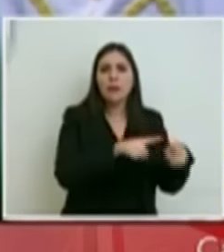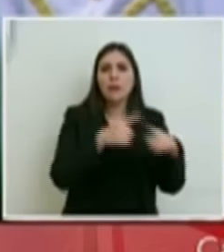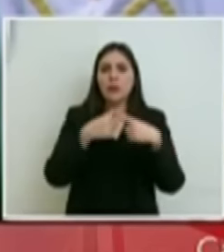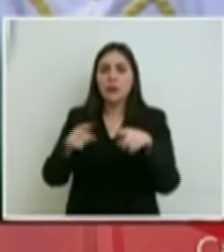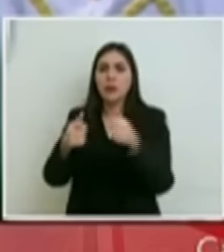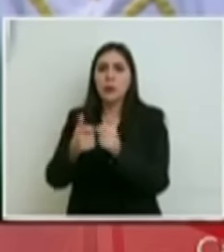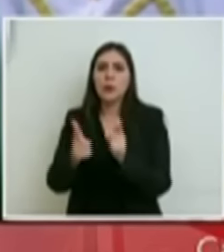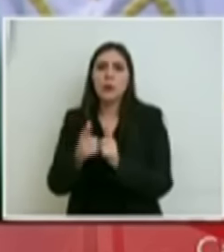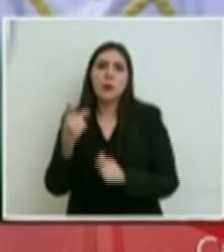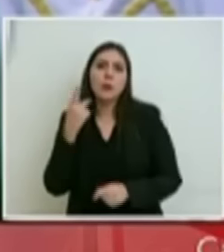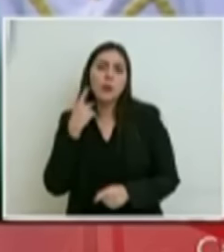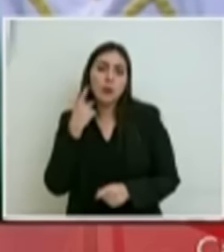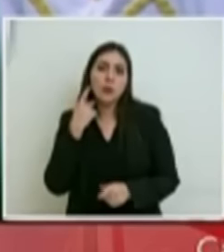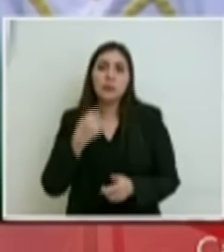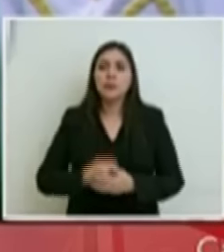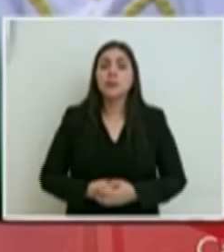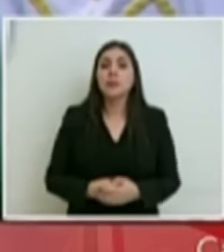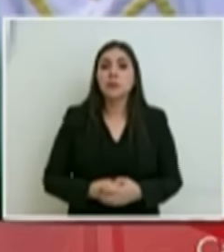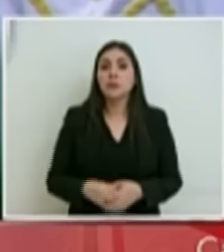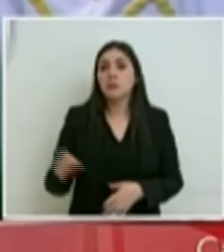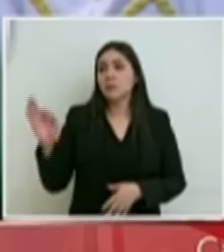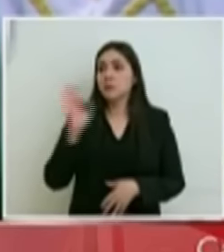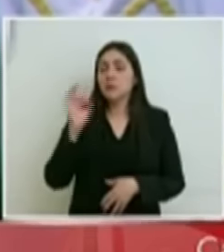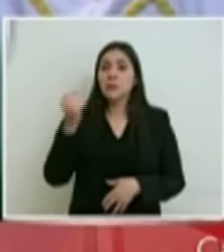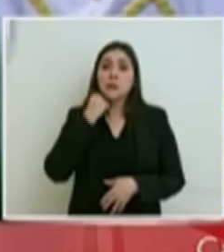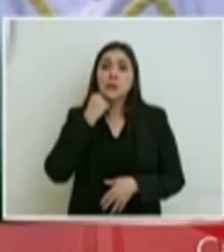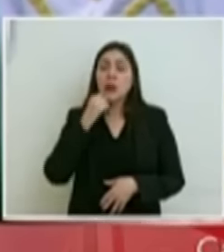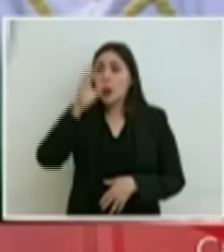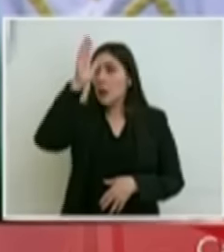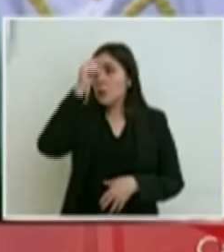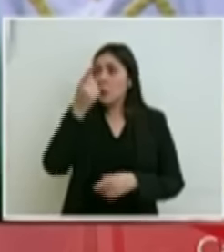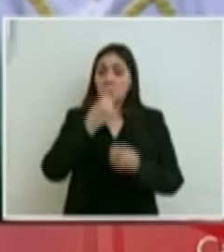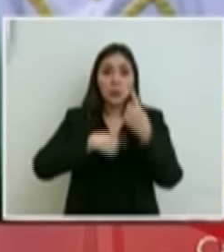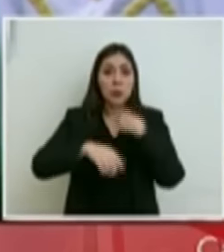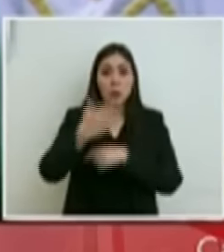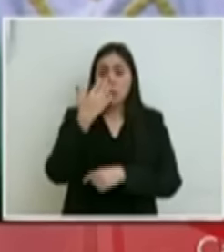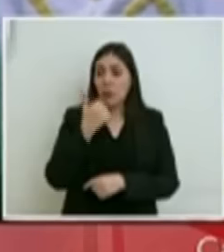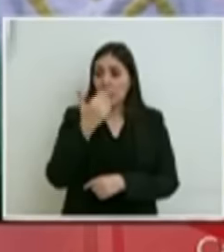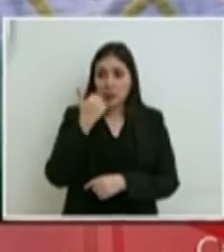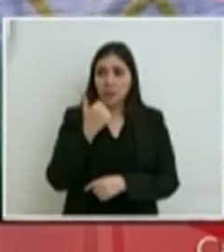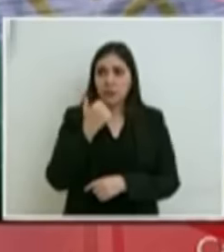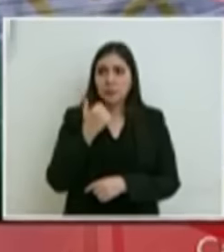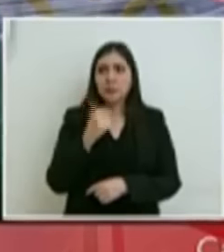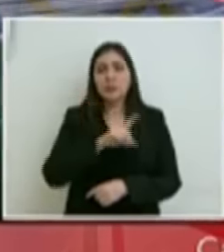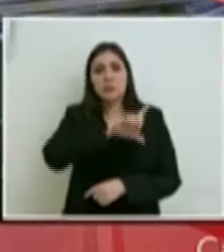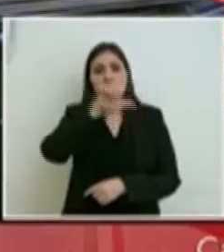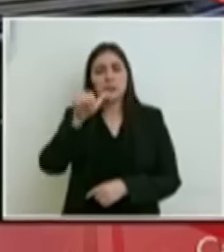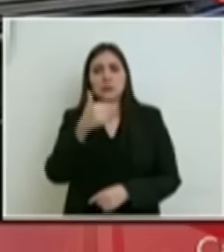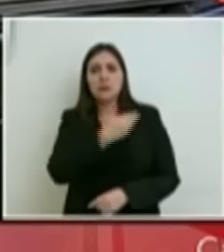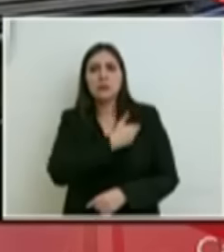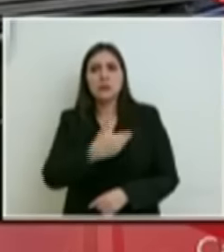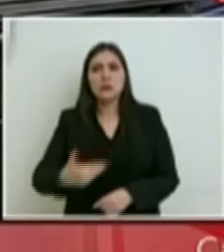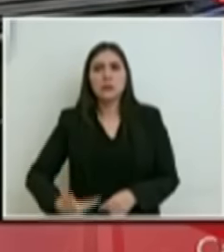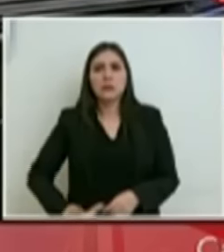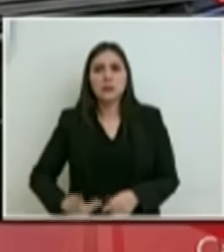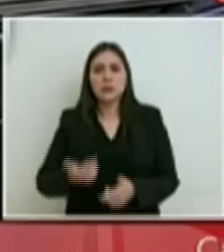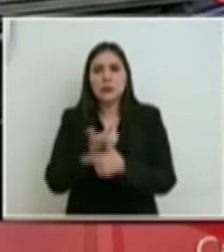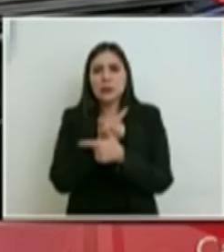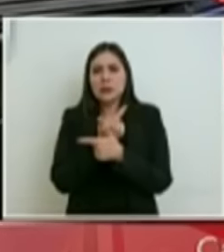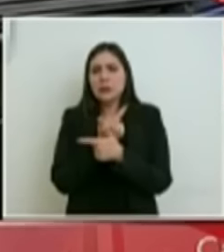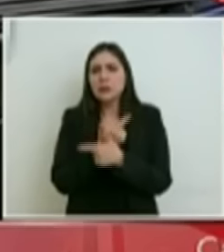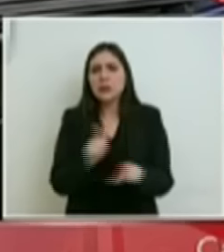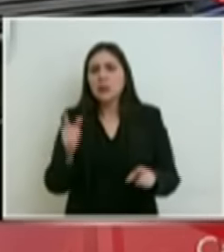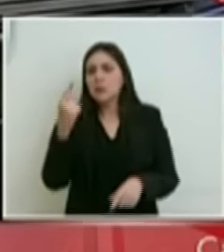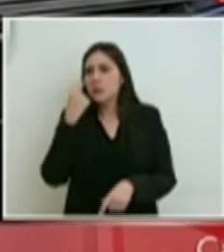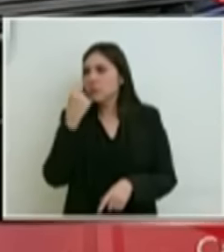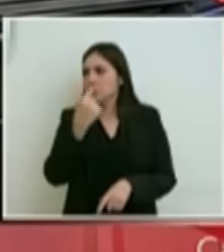partidos. Y si el Senado no logra un acuerdo, el presidente nombra libremente, como sucedió la